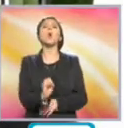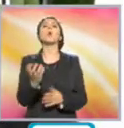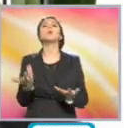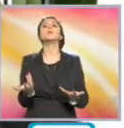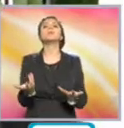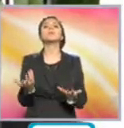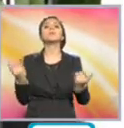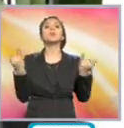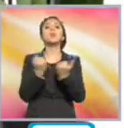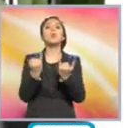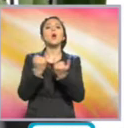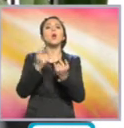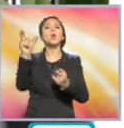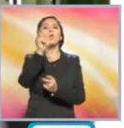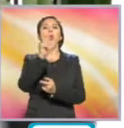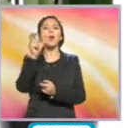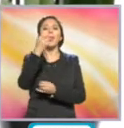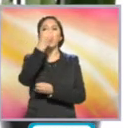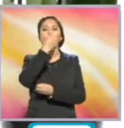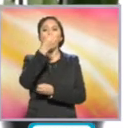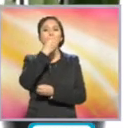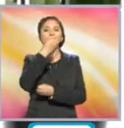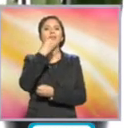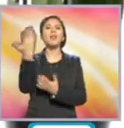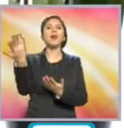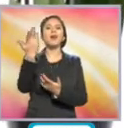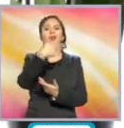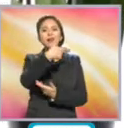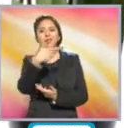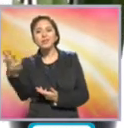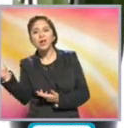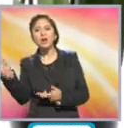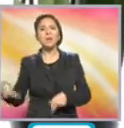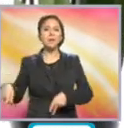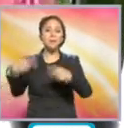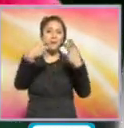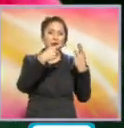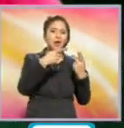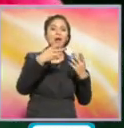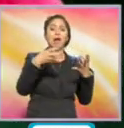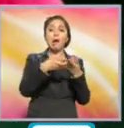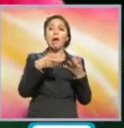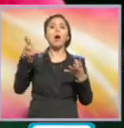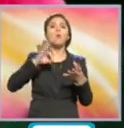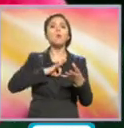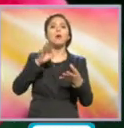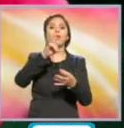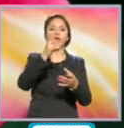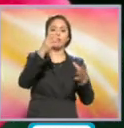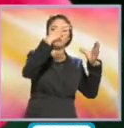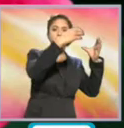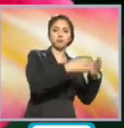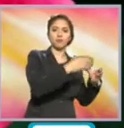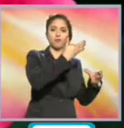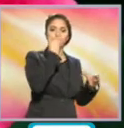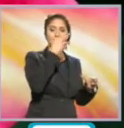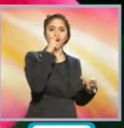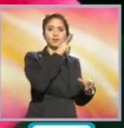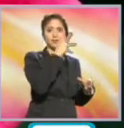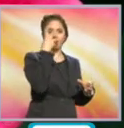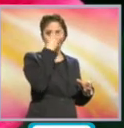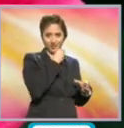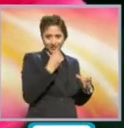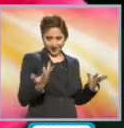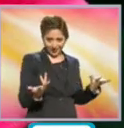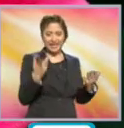con caterings o con banquetes para ponerlas de adorno. Y es hasta un souvenir. Cuando vamos a una boda, siempre nos